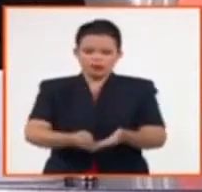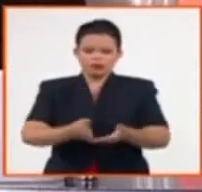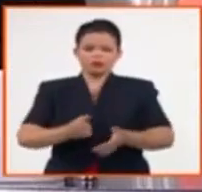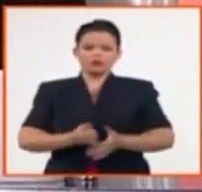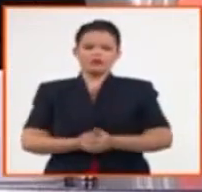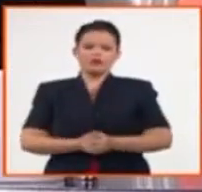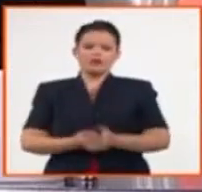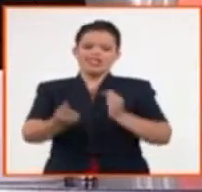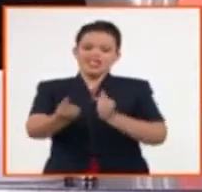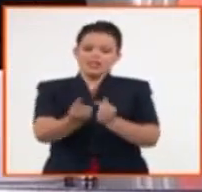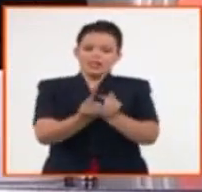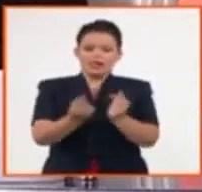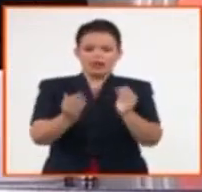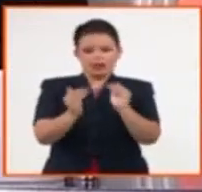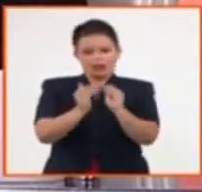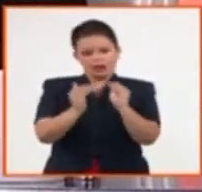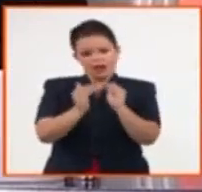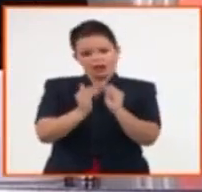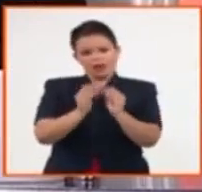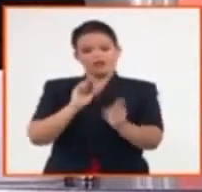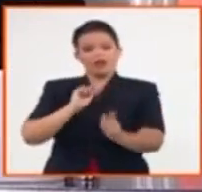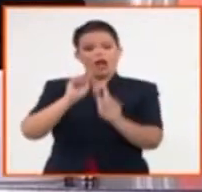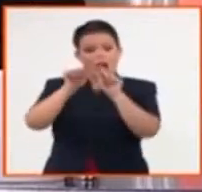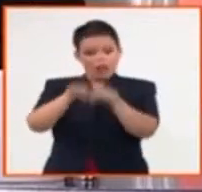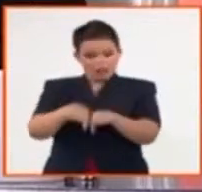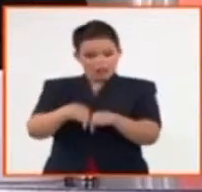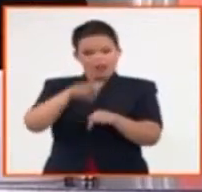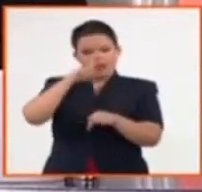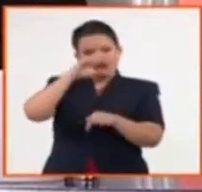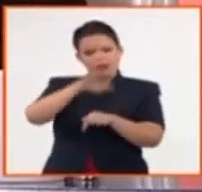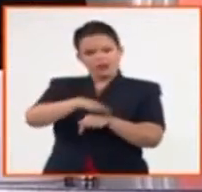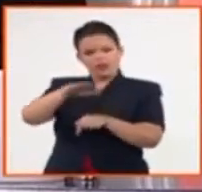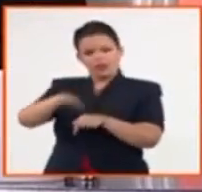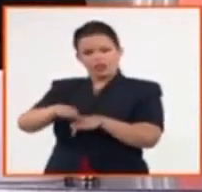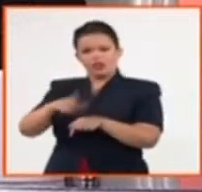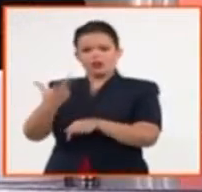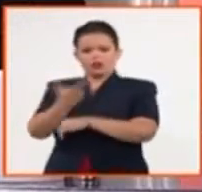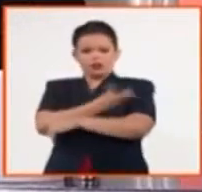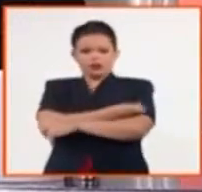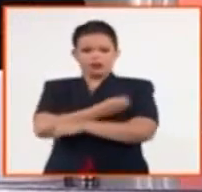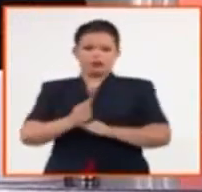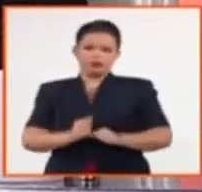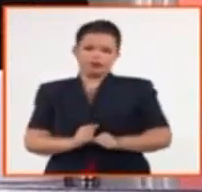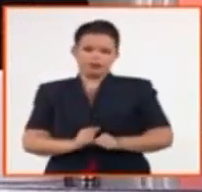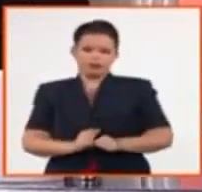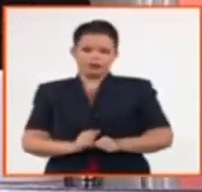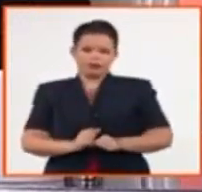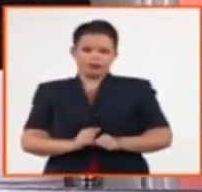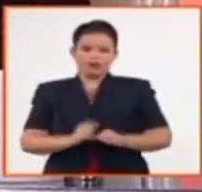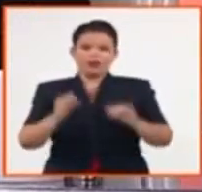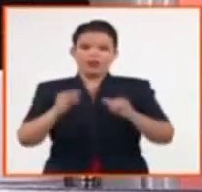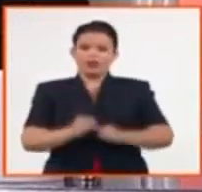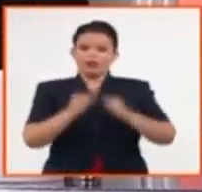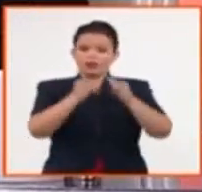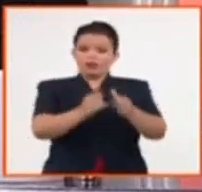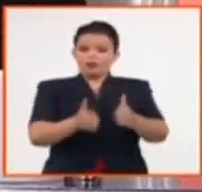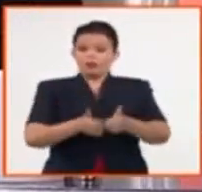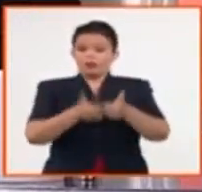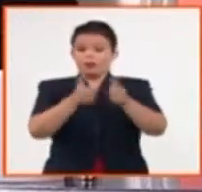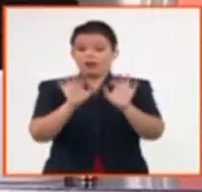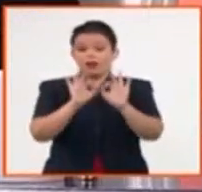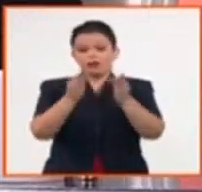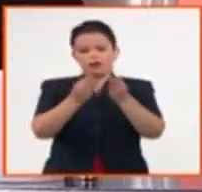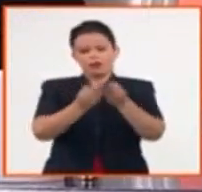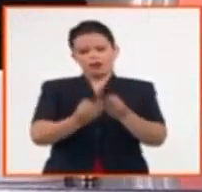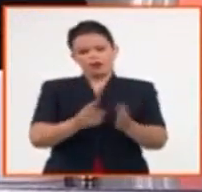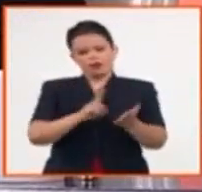casas, estos vacunatorios. La información oportuna a la familia, a nosotros nos parece que ha sido muy importante y además significamos el papel